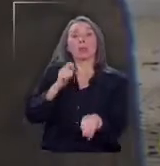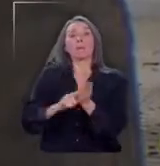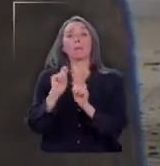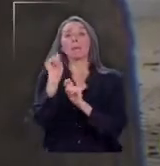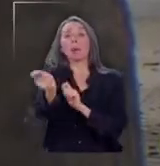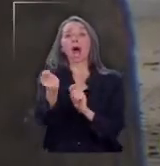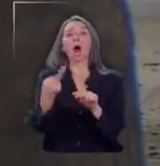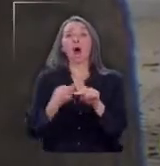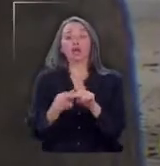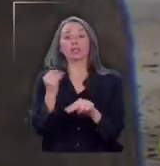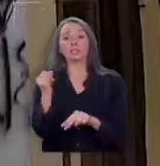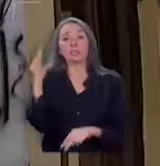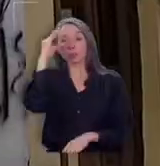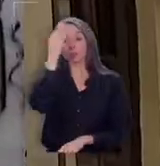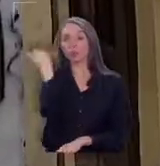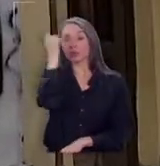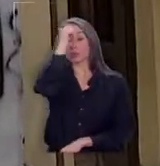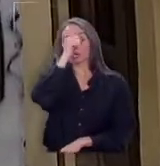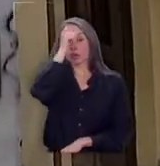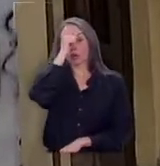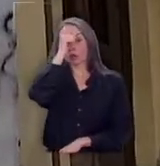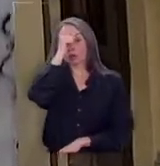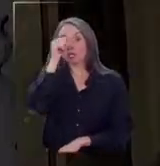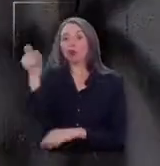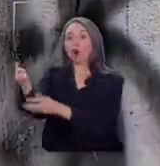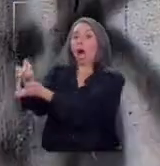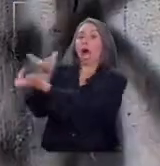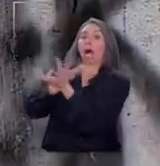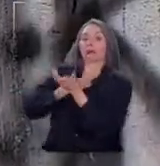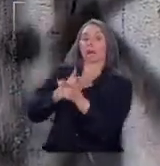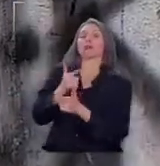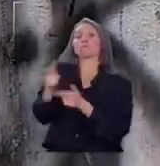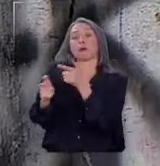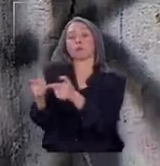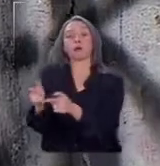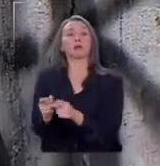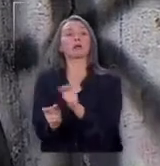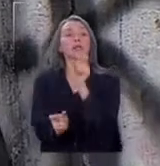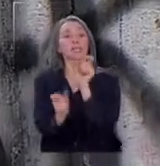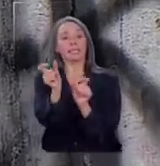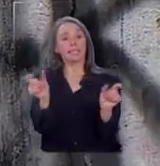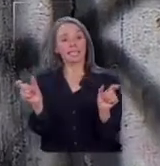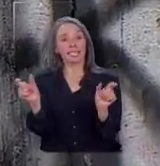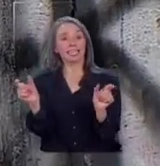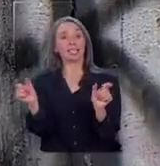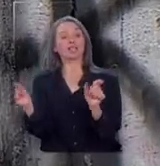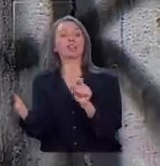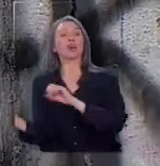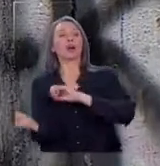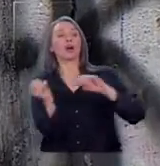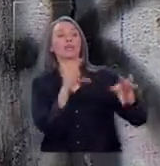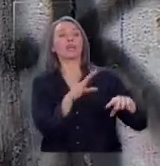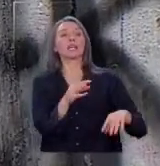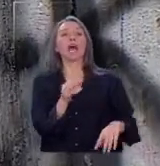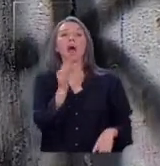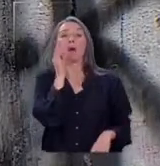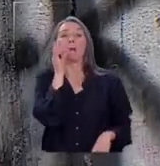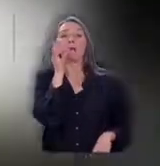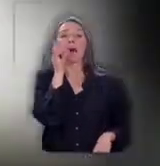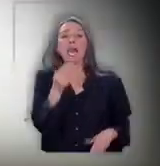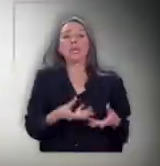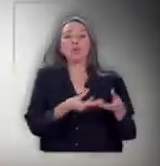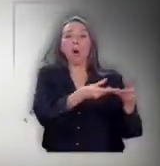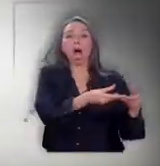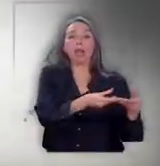arriendo y que la noche del domingo solo repelieron el ataque habían venido los chiquillos a dejar este bolsa de marihuana y no le